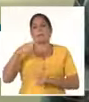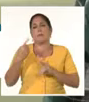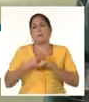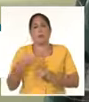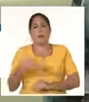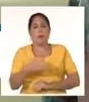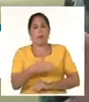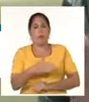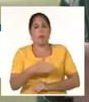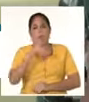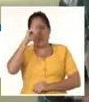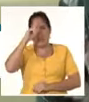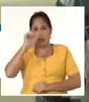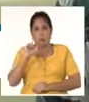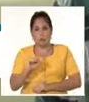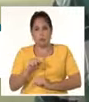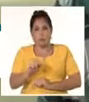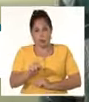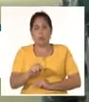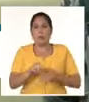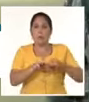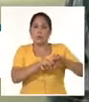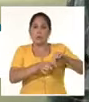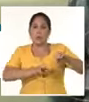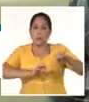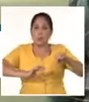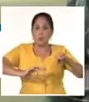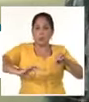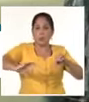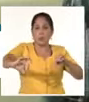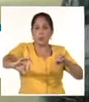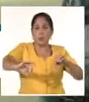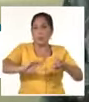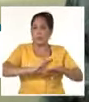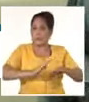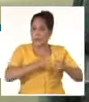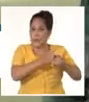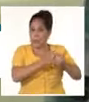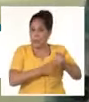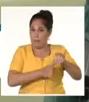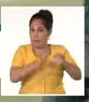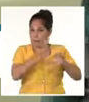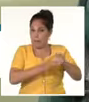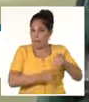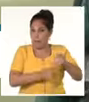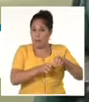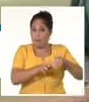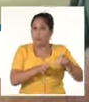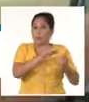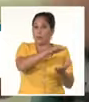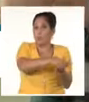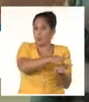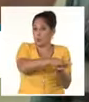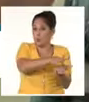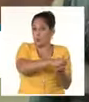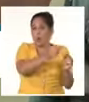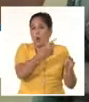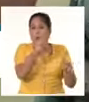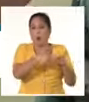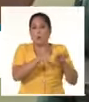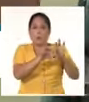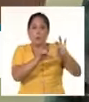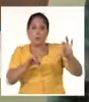Antonio y se están colocando y está la mitad de la tubería deía está en guantánamo y la otra tubería está